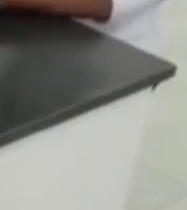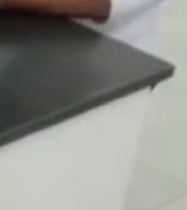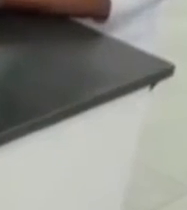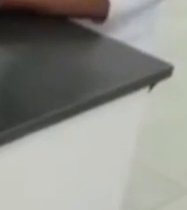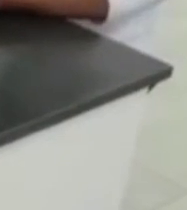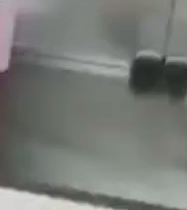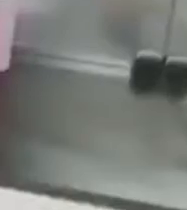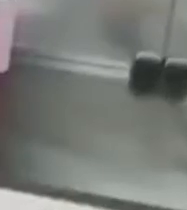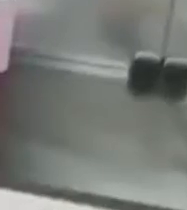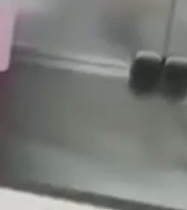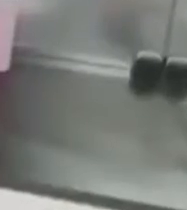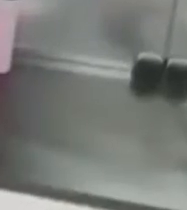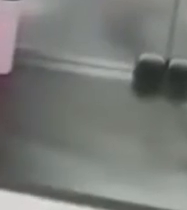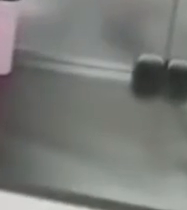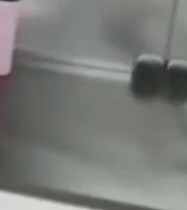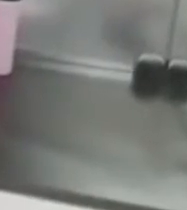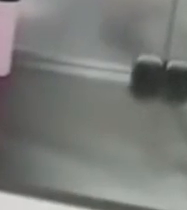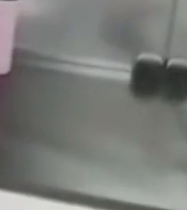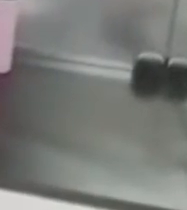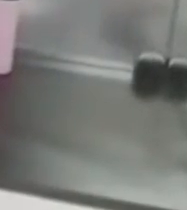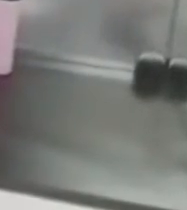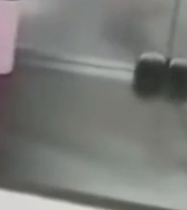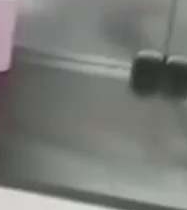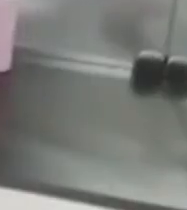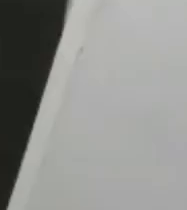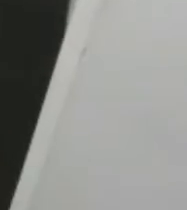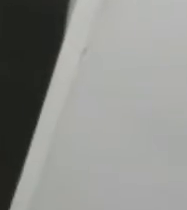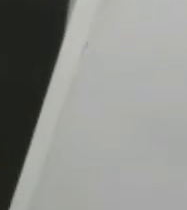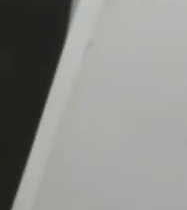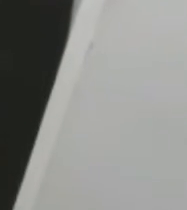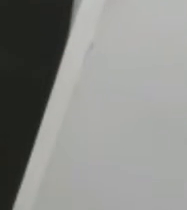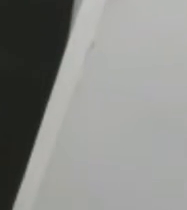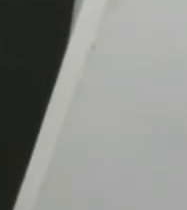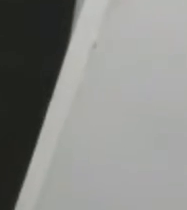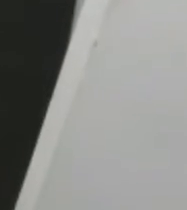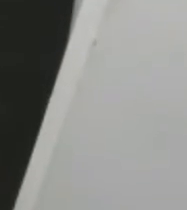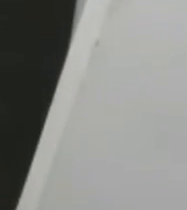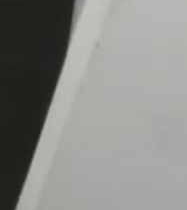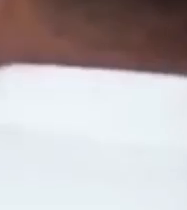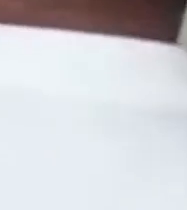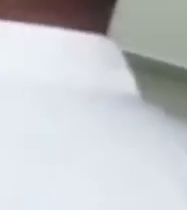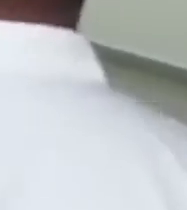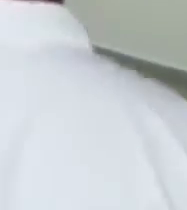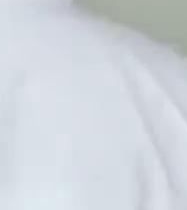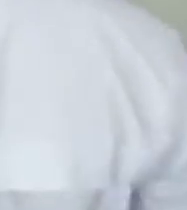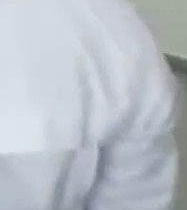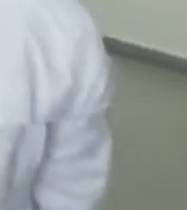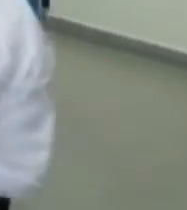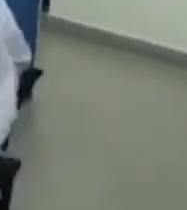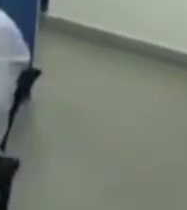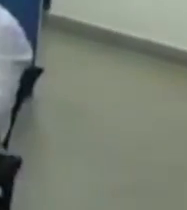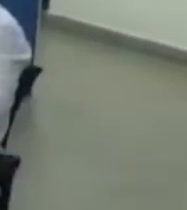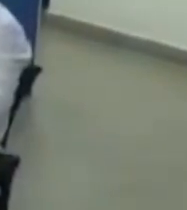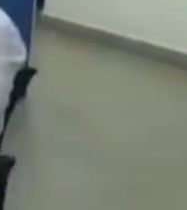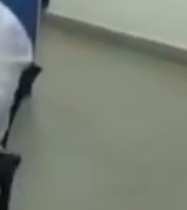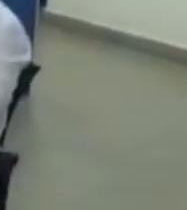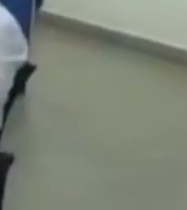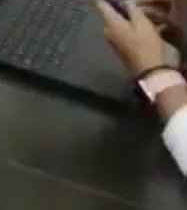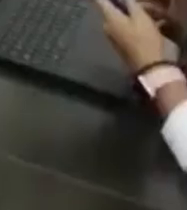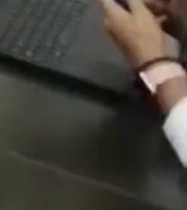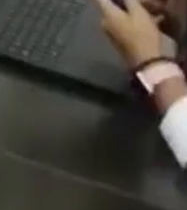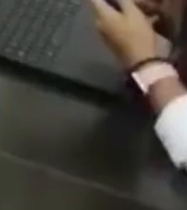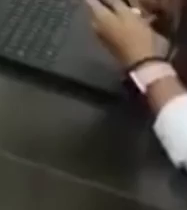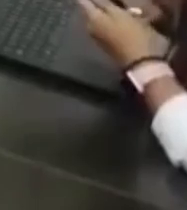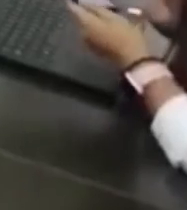tegucigalpa francisco morazán la novedosa plataforma presidencial pone a disposición de los emprendedores microempresarios y el sector